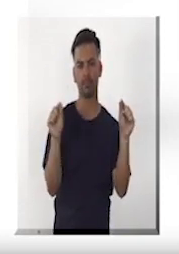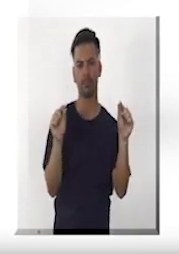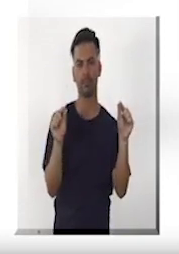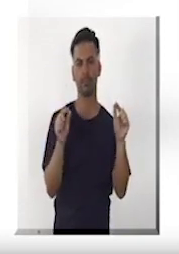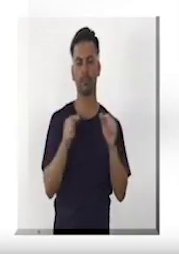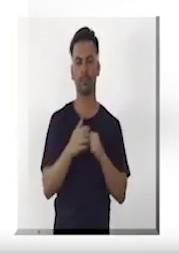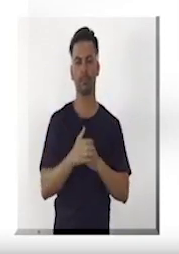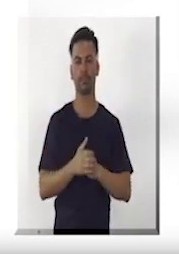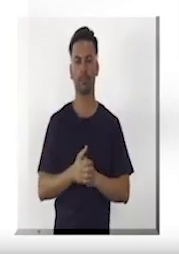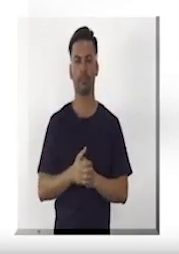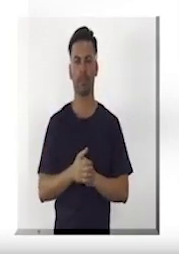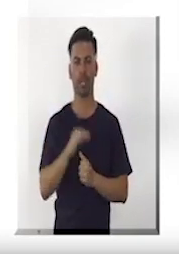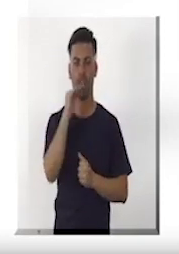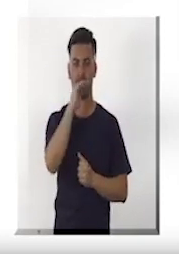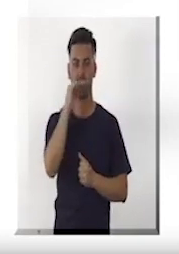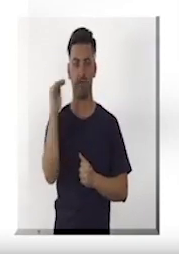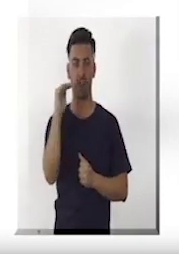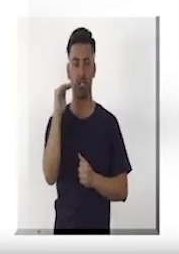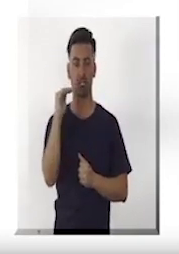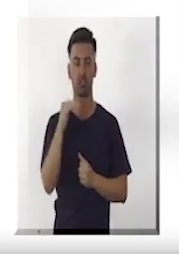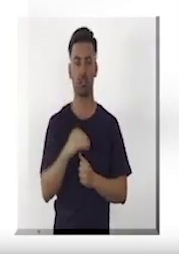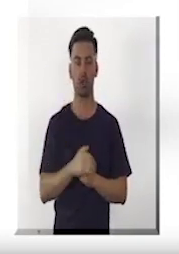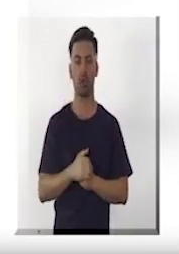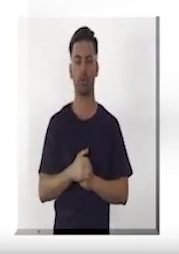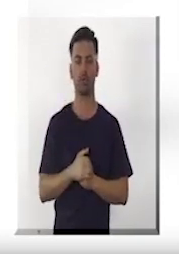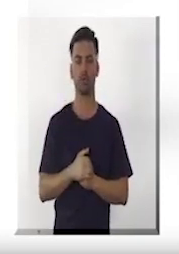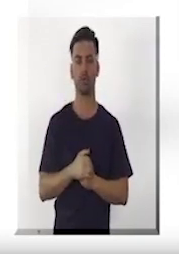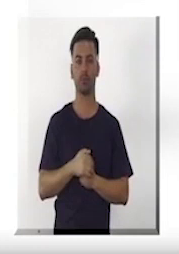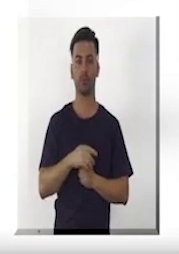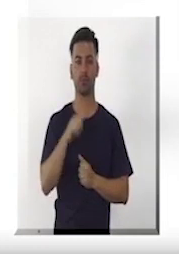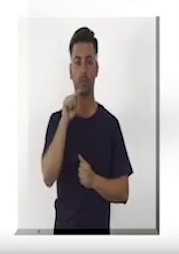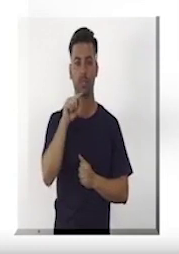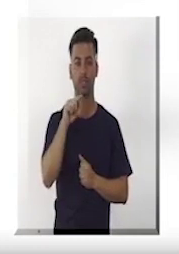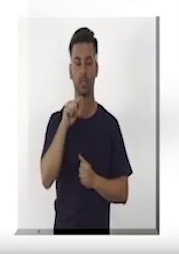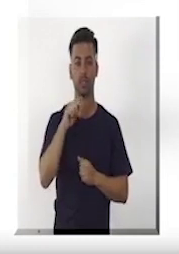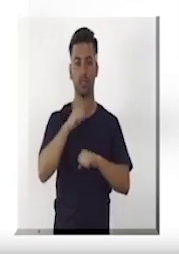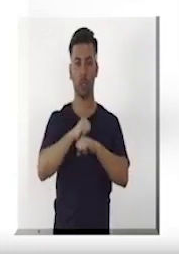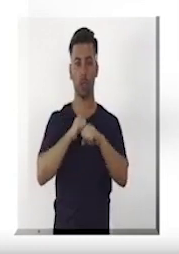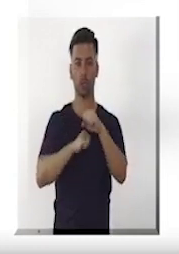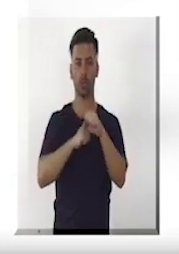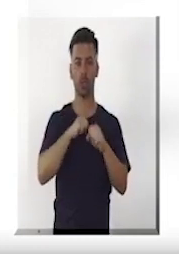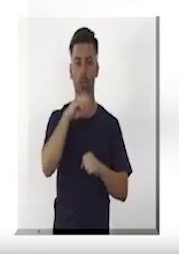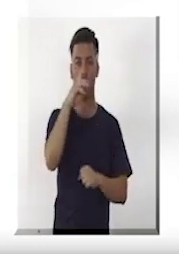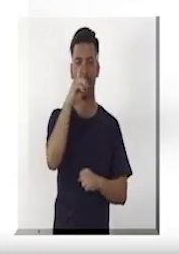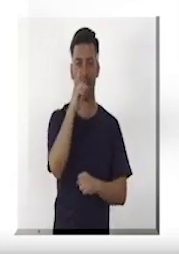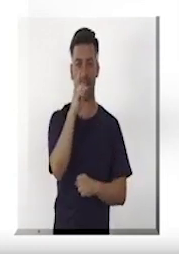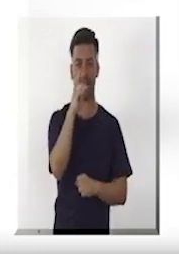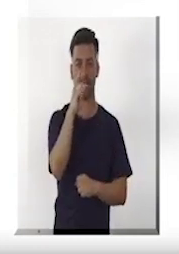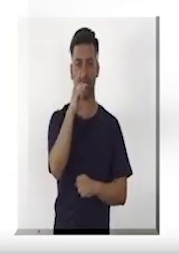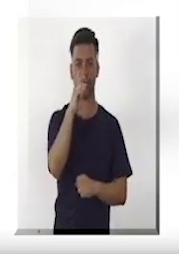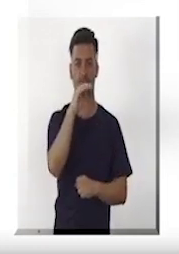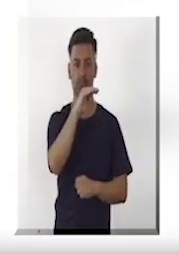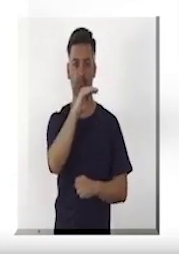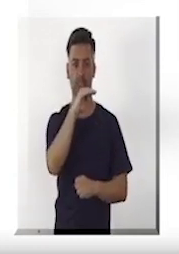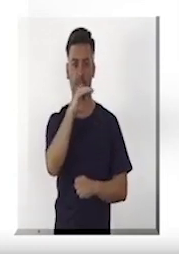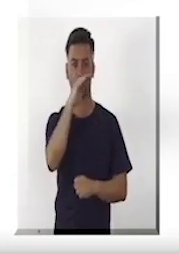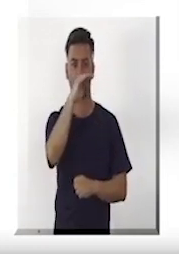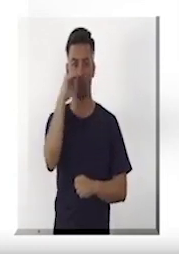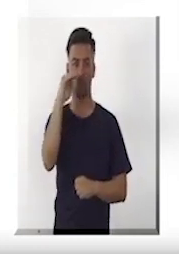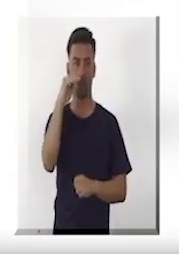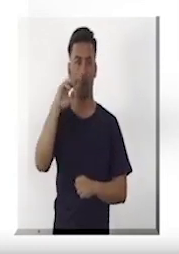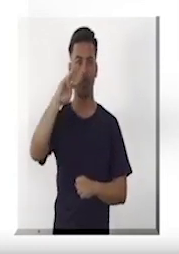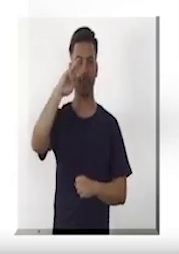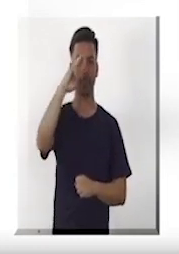fraccionaria, en este caso una fracción algebraica, está formada por x sobre 3z y vamos a evaluar la x